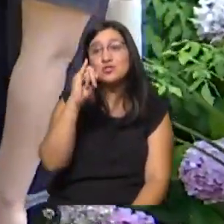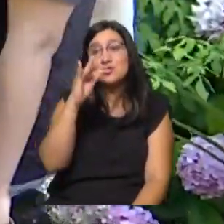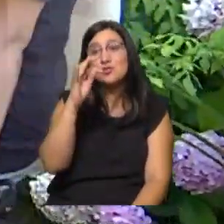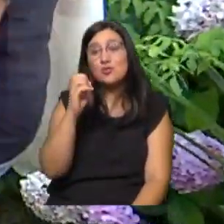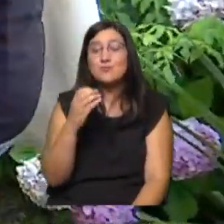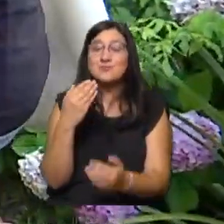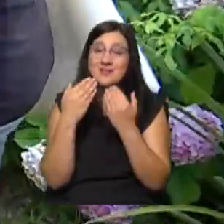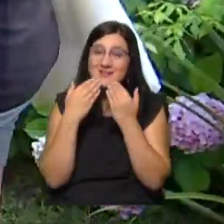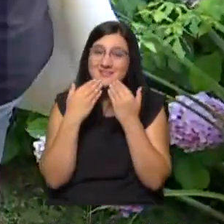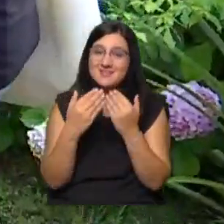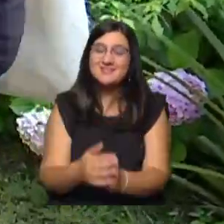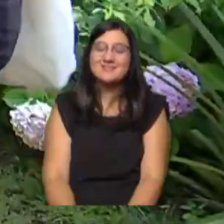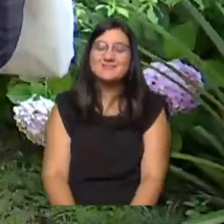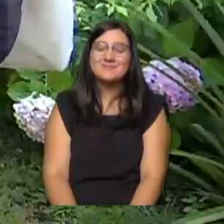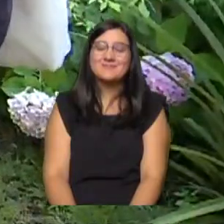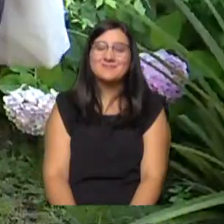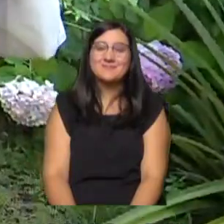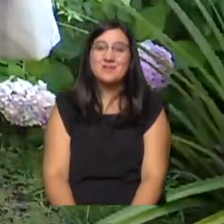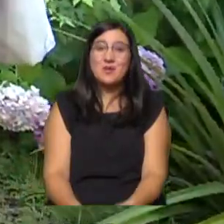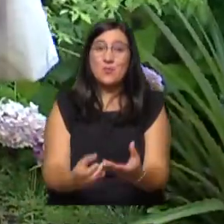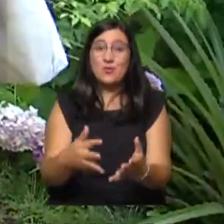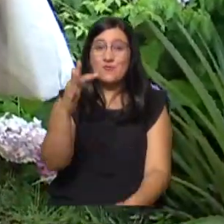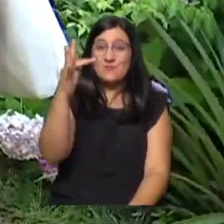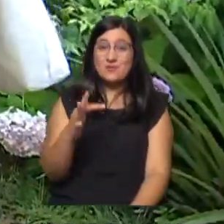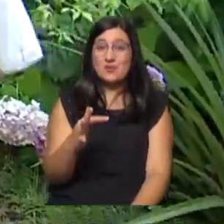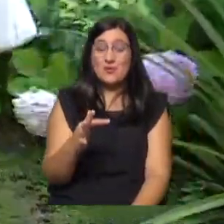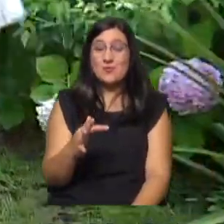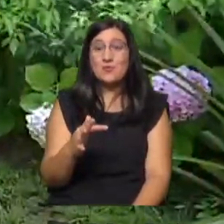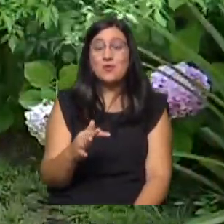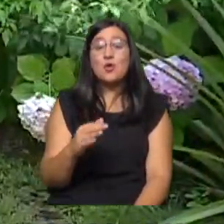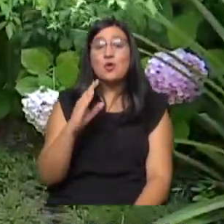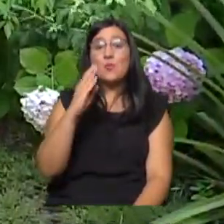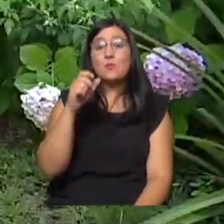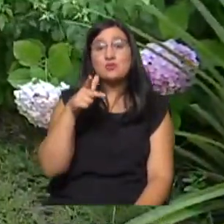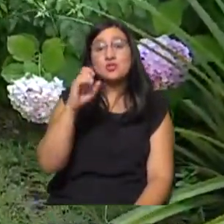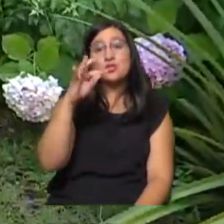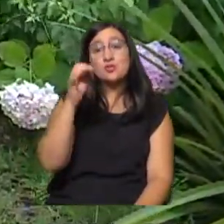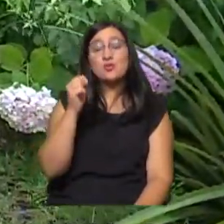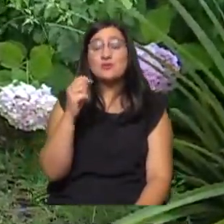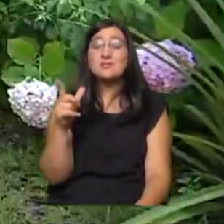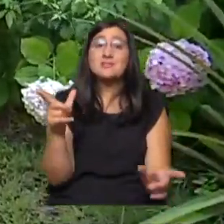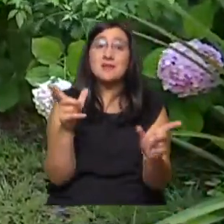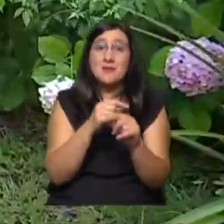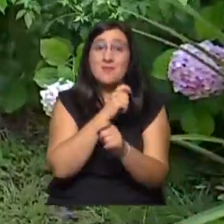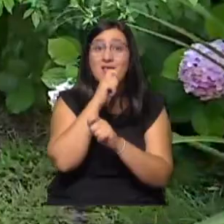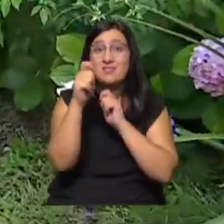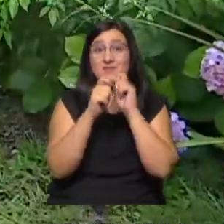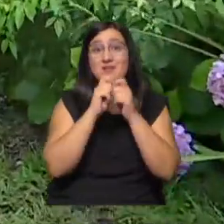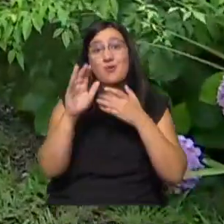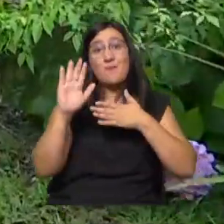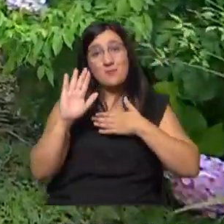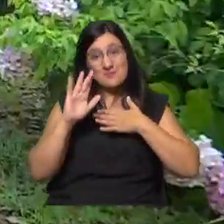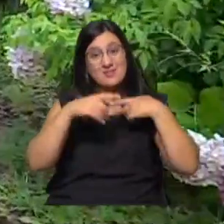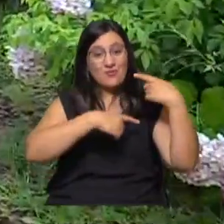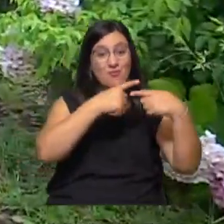palabras. No, por favor, gracias a ustedes. Bueno, Fito, y acá con Pochito nosotros cerramos el móvil desde el Jardín Botánico con la promesa de